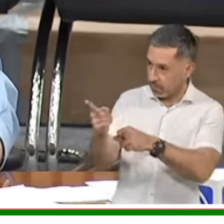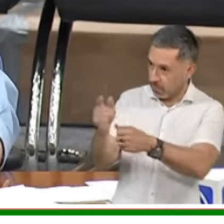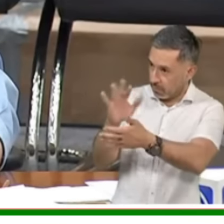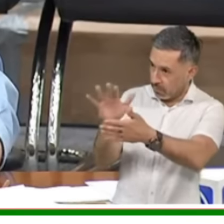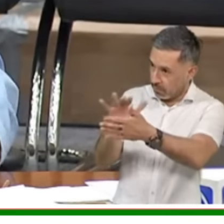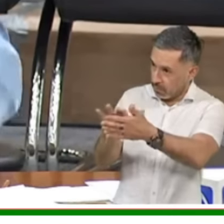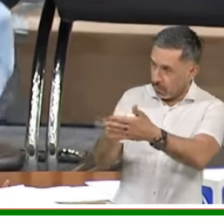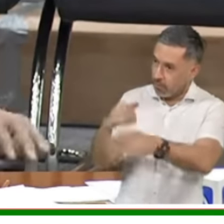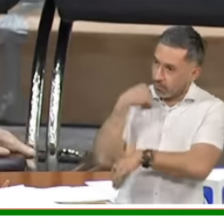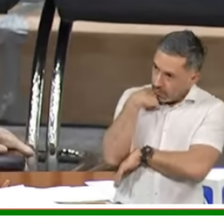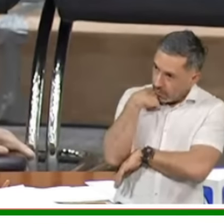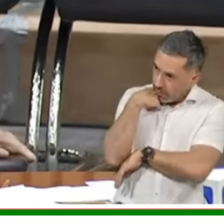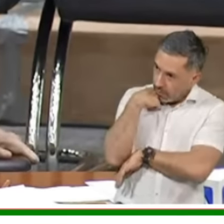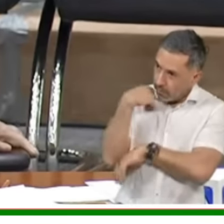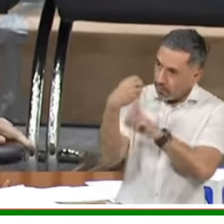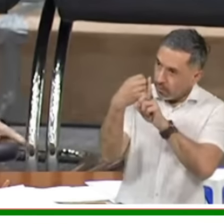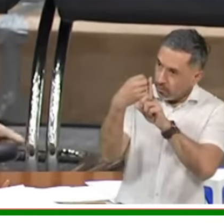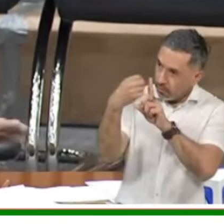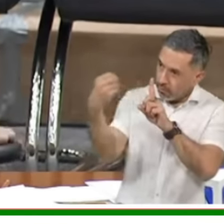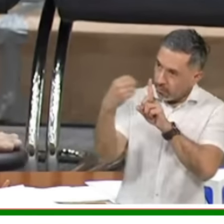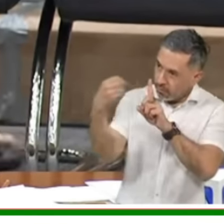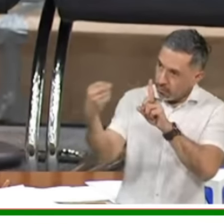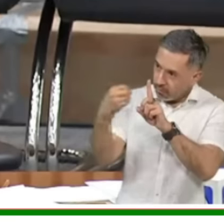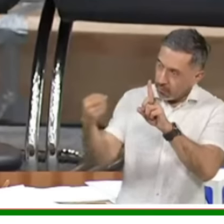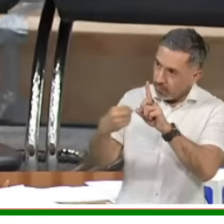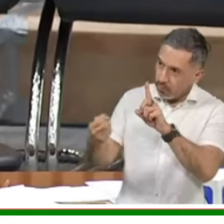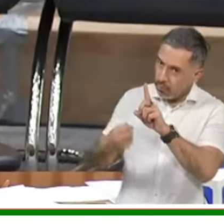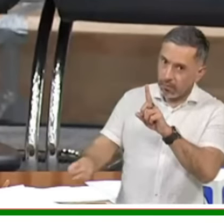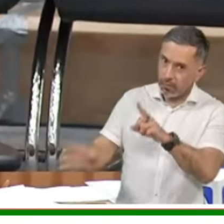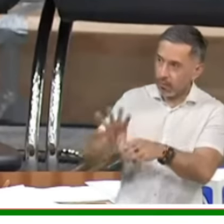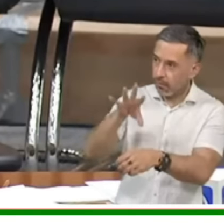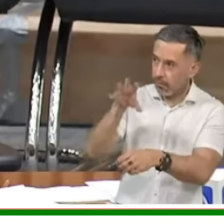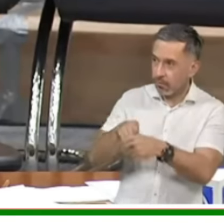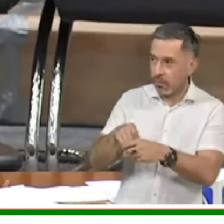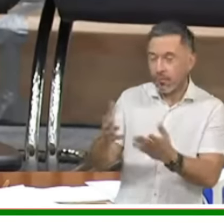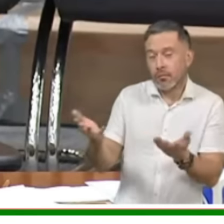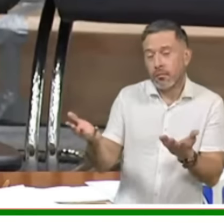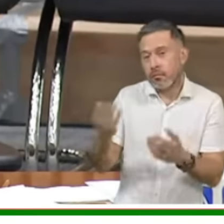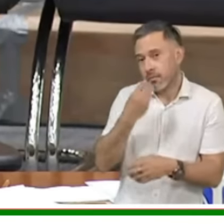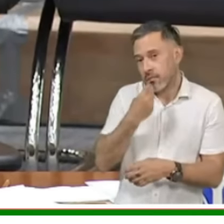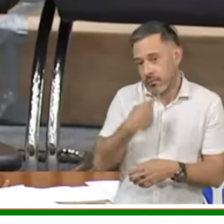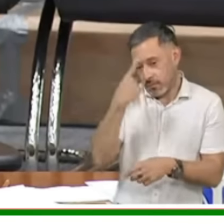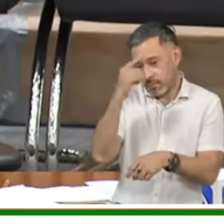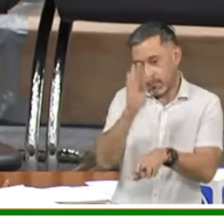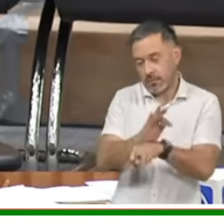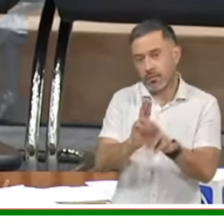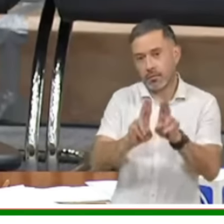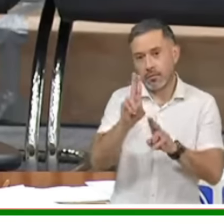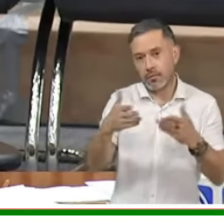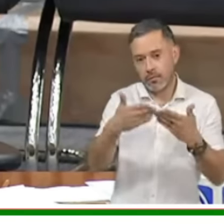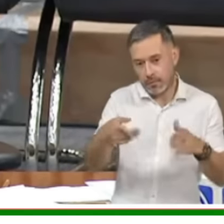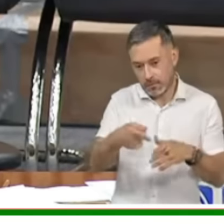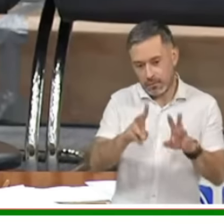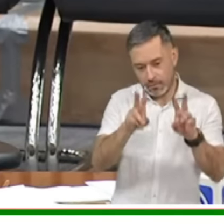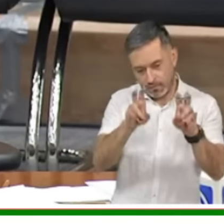chutara completita Entonces ni modo todo sea por el bien de la democracia y de la mejor Claridad del